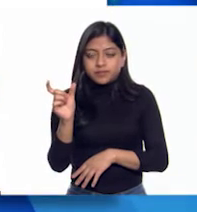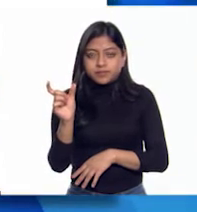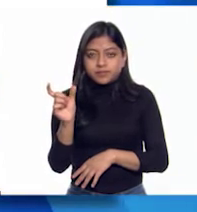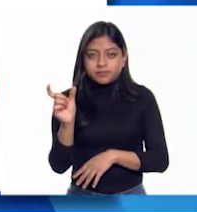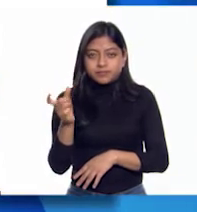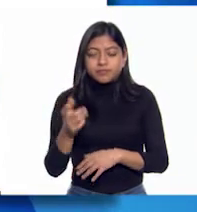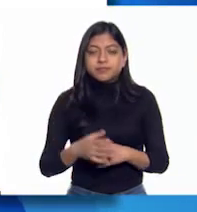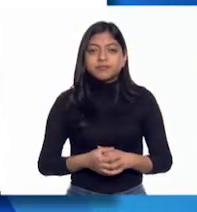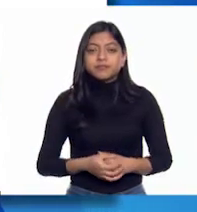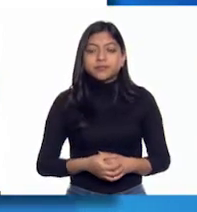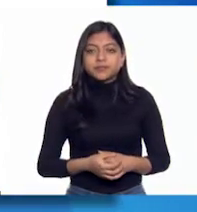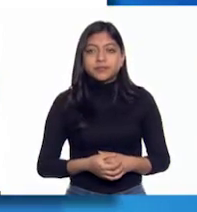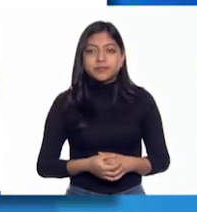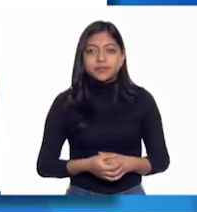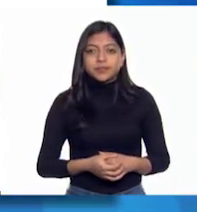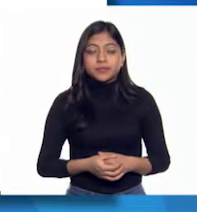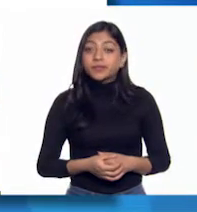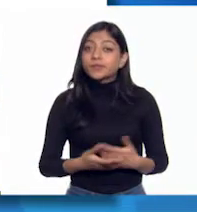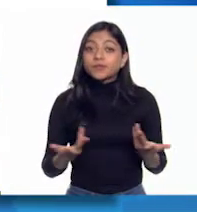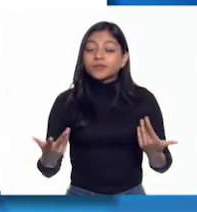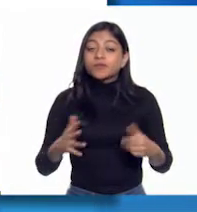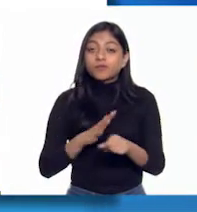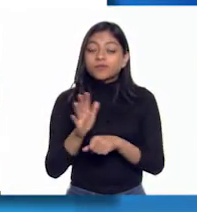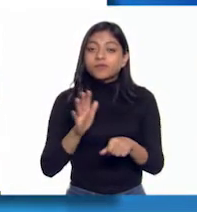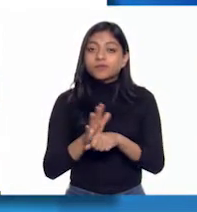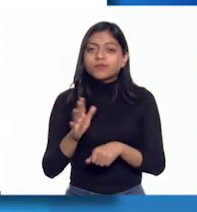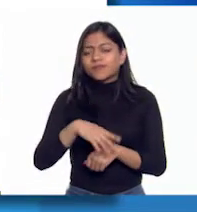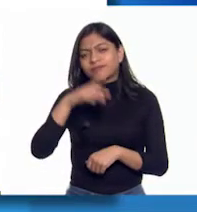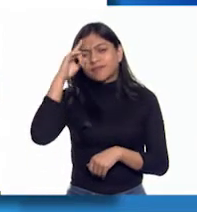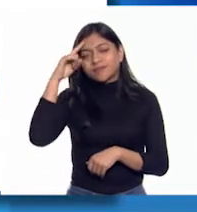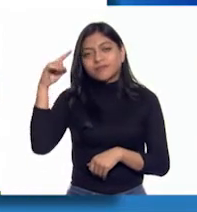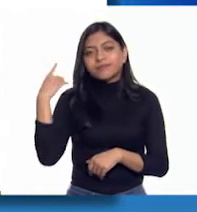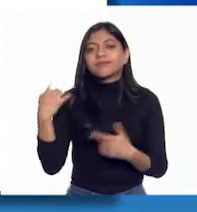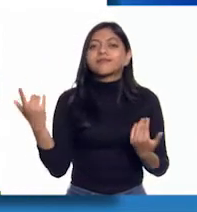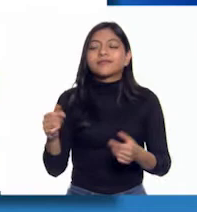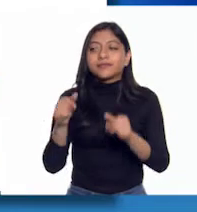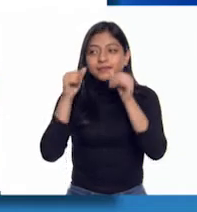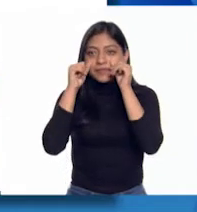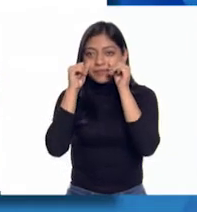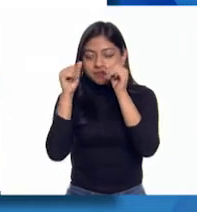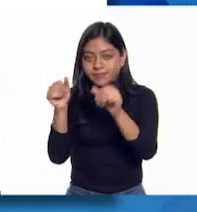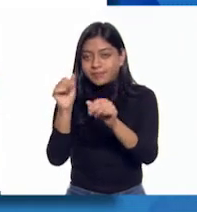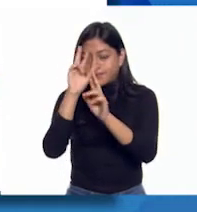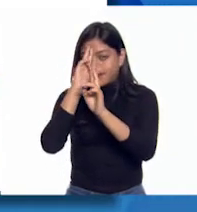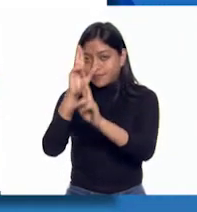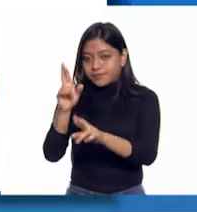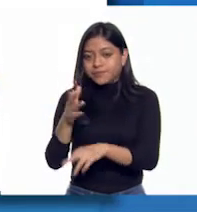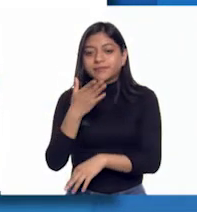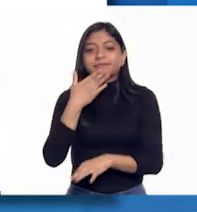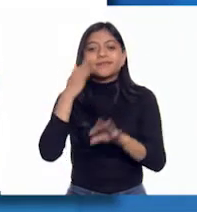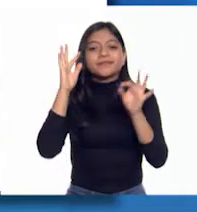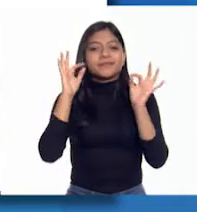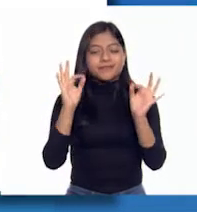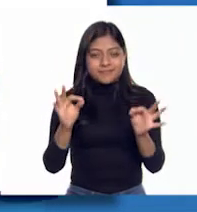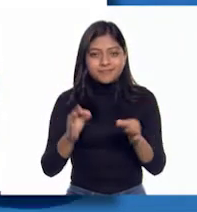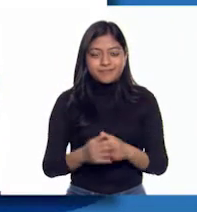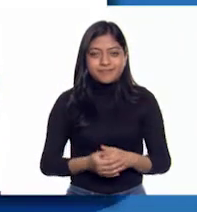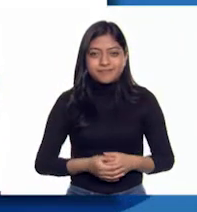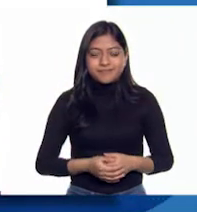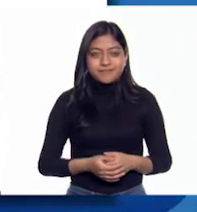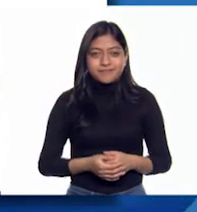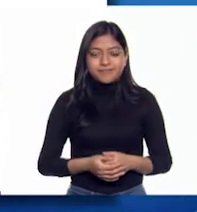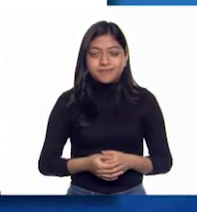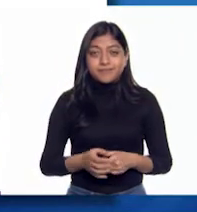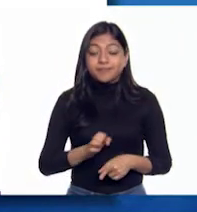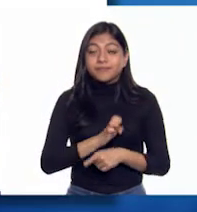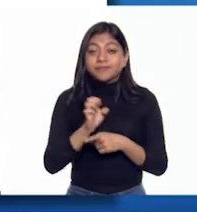será? Son. Ay, está muy fácil, Mariana. Escuchamos y respetamos. Muy bien.